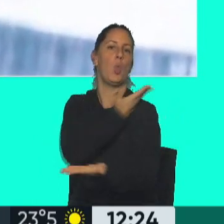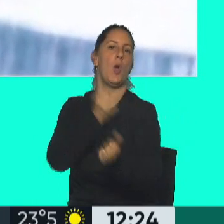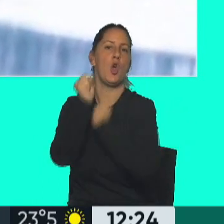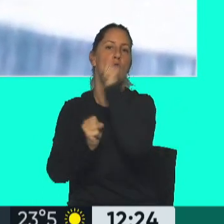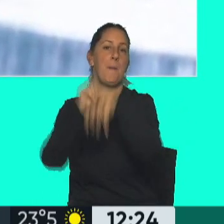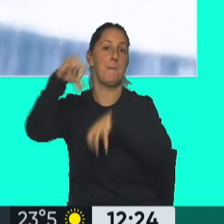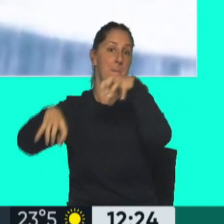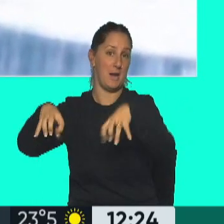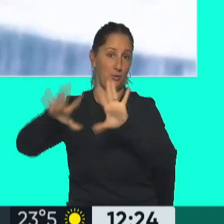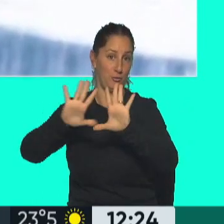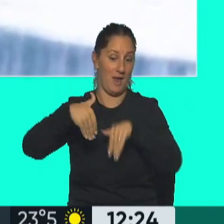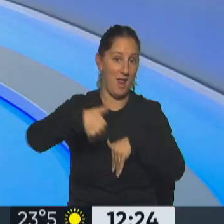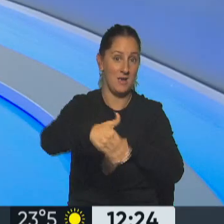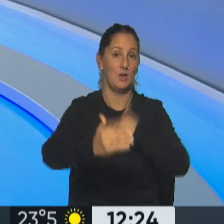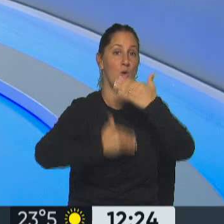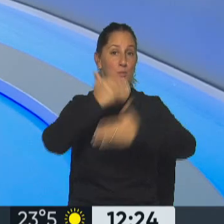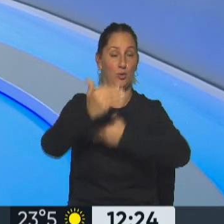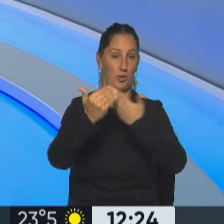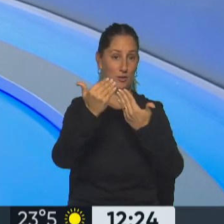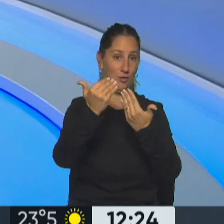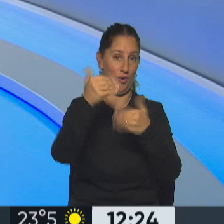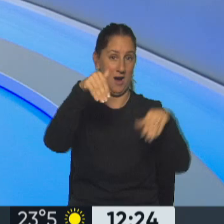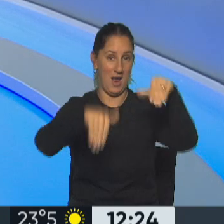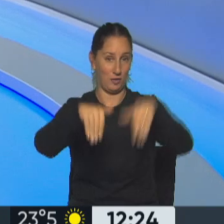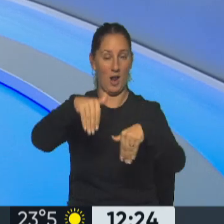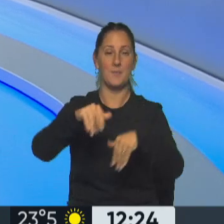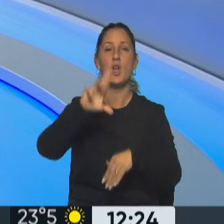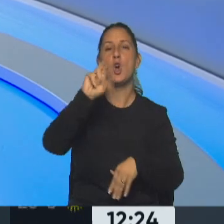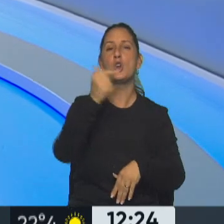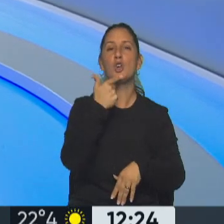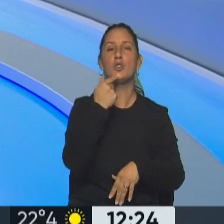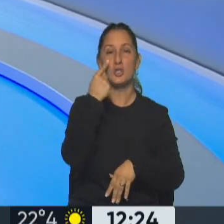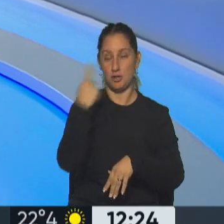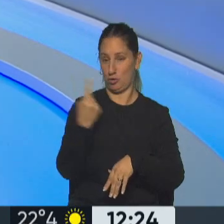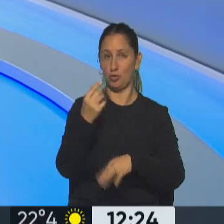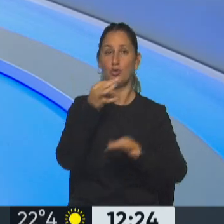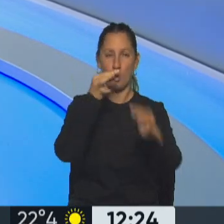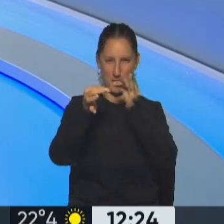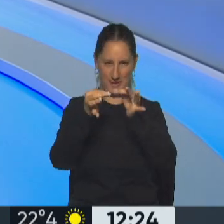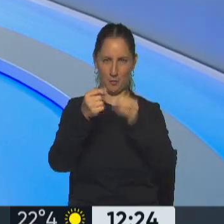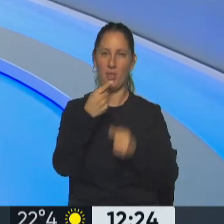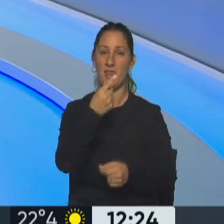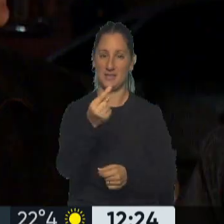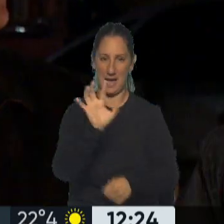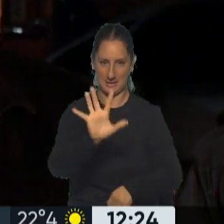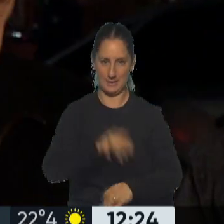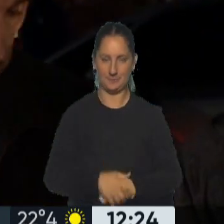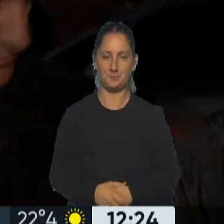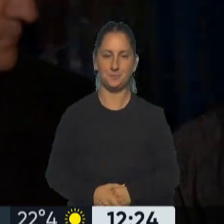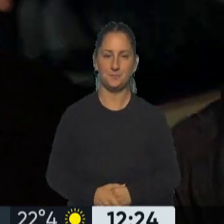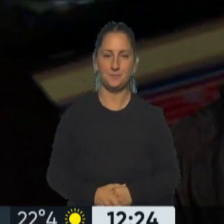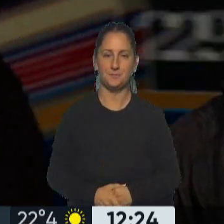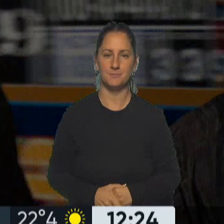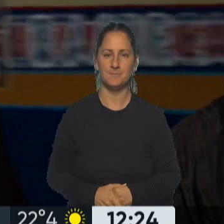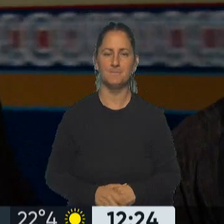este proceso electoral al jefe de gabinete Agustín Rossi estuvimos dialogando con él esto decía cuando